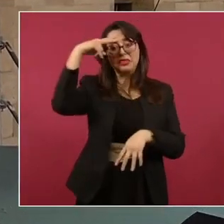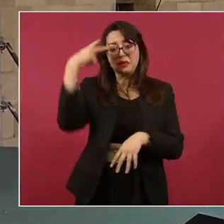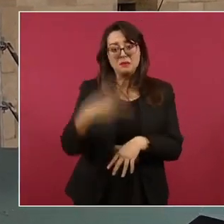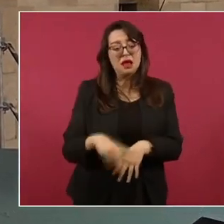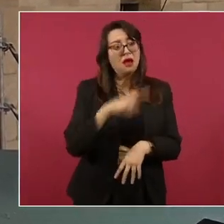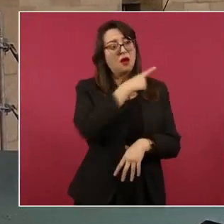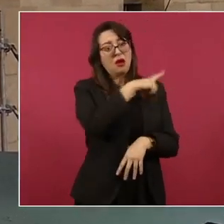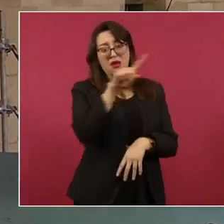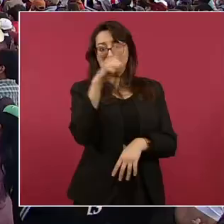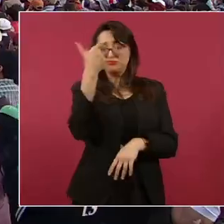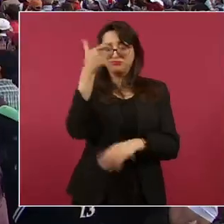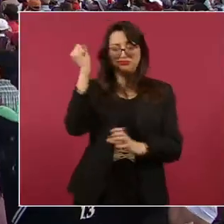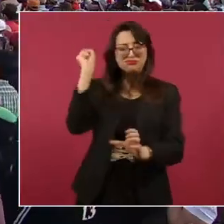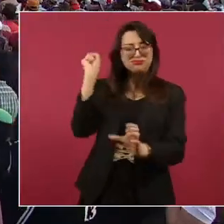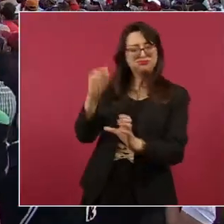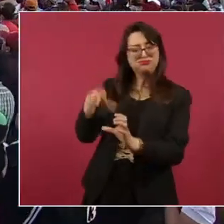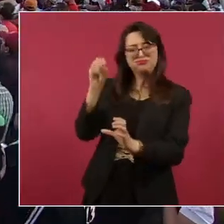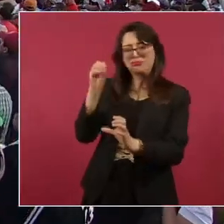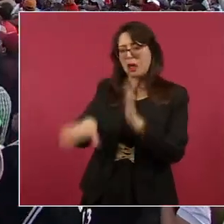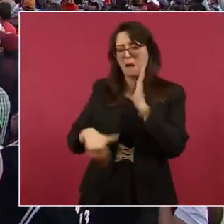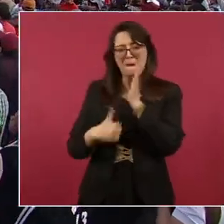paisanos.